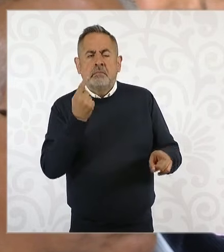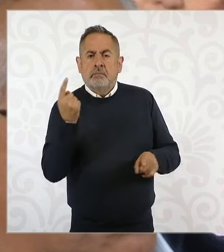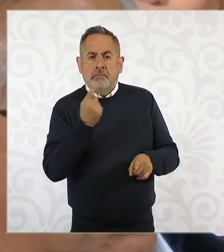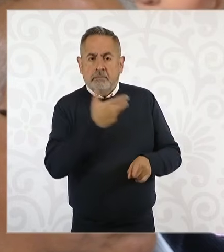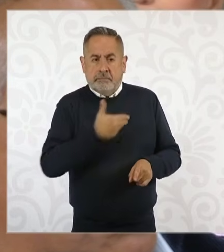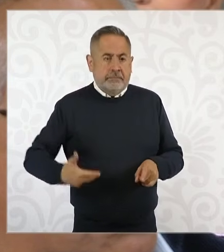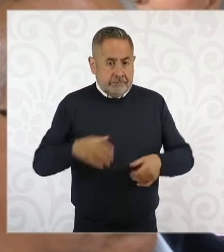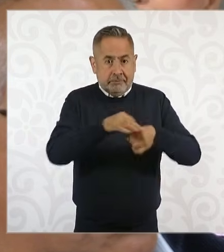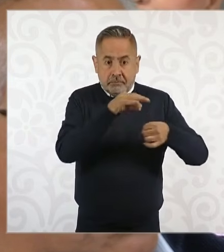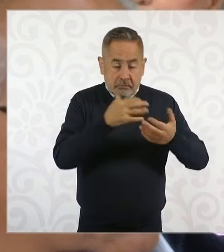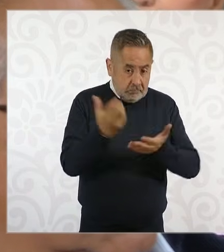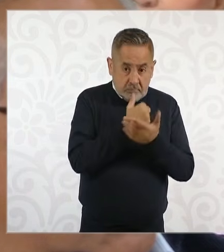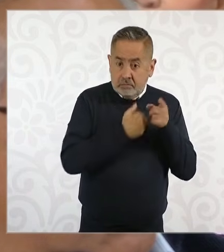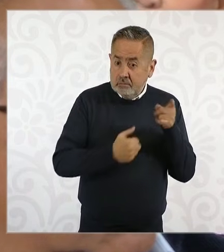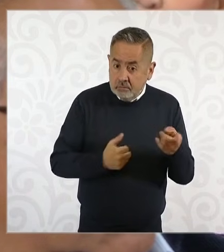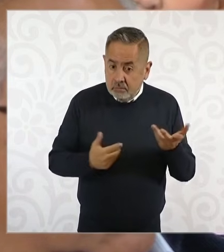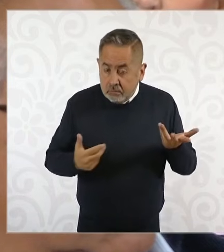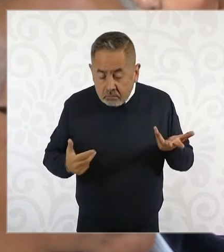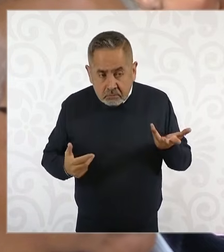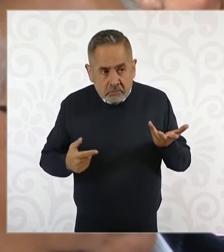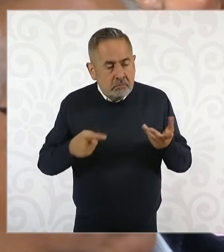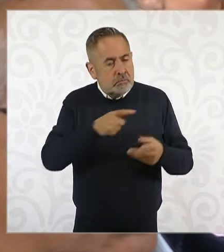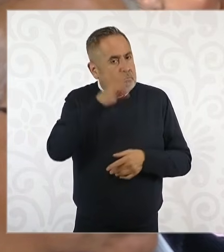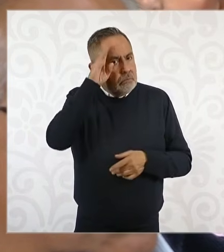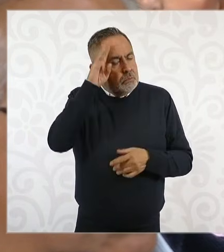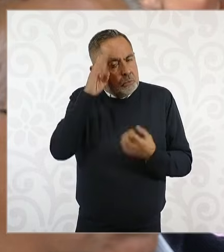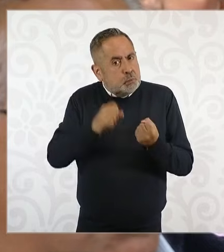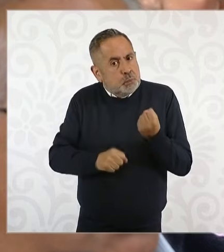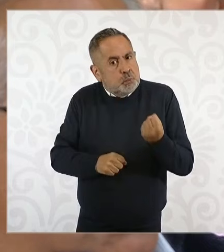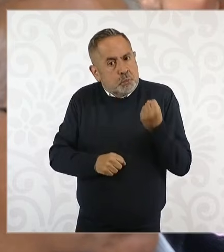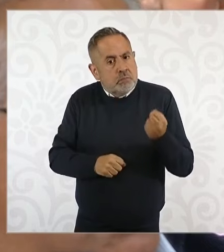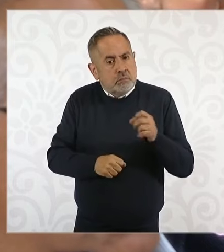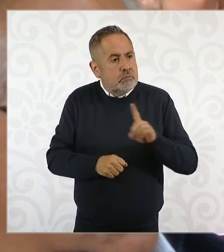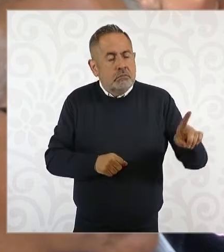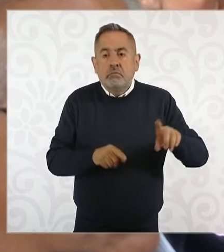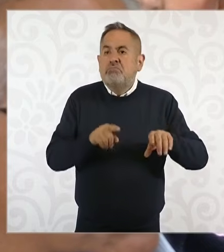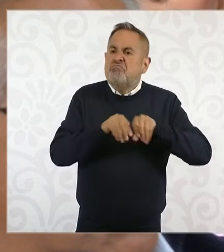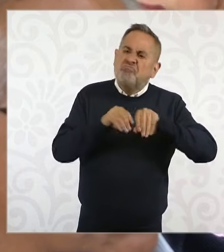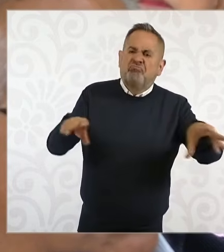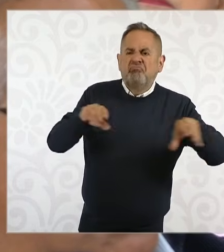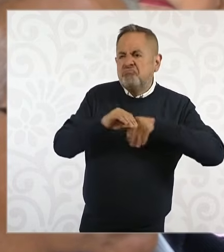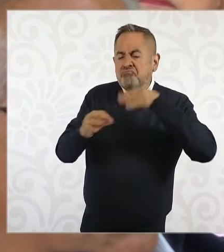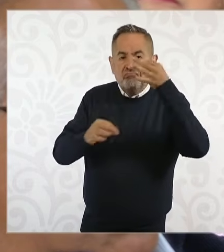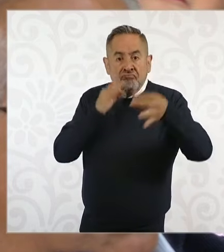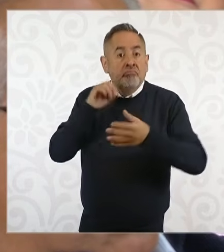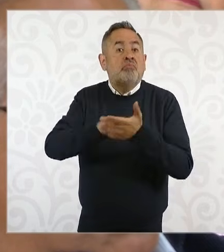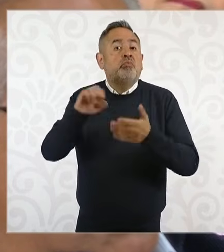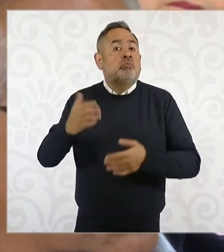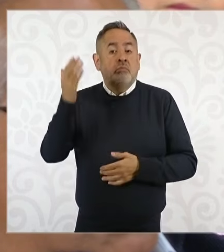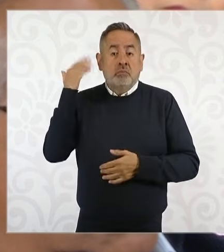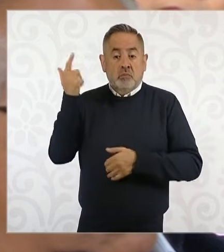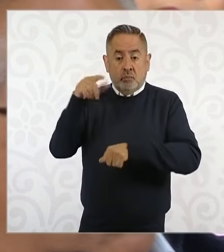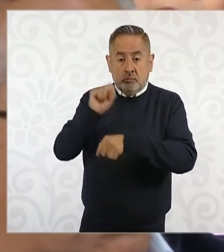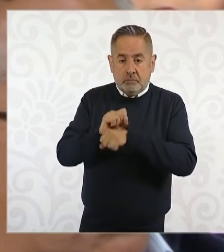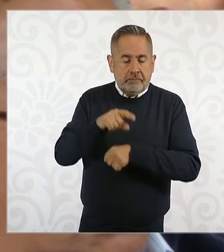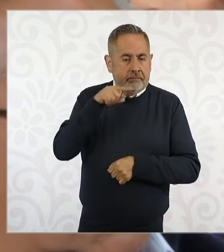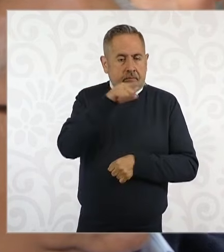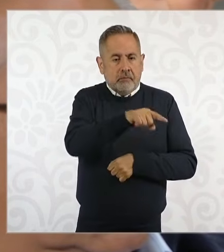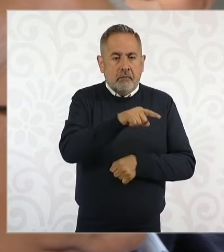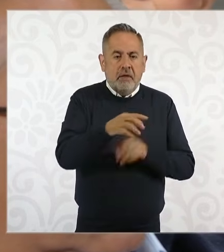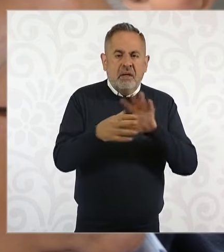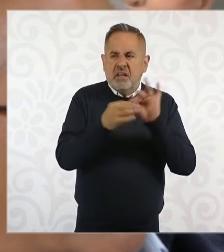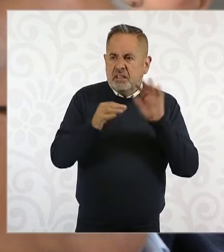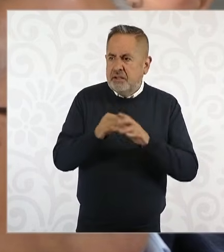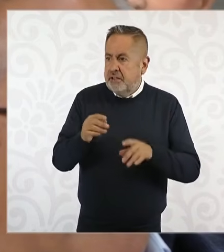extrema derecha que ha llegado al extremo de difundir mensajes como el de la semana pasada, el sentido de que había